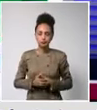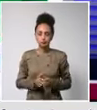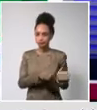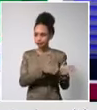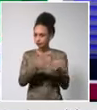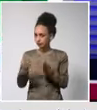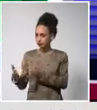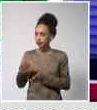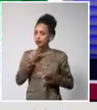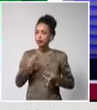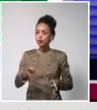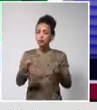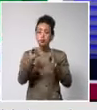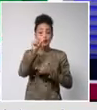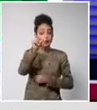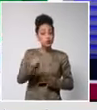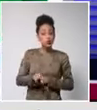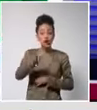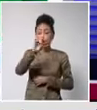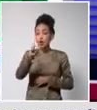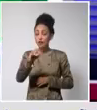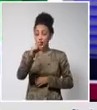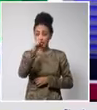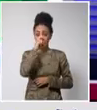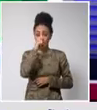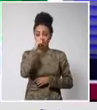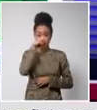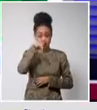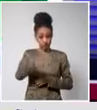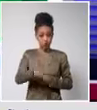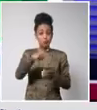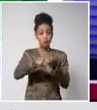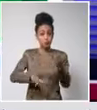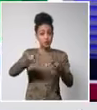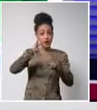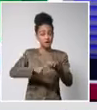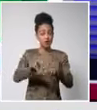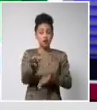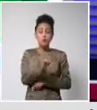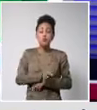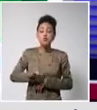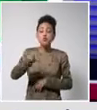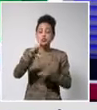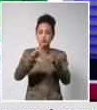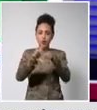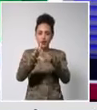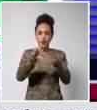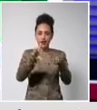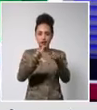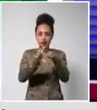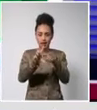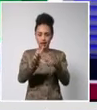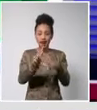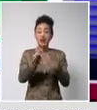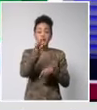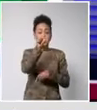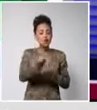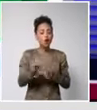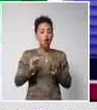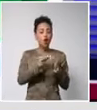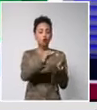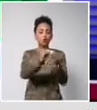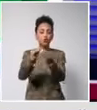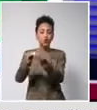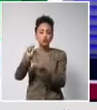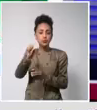de 90 años de edad, de aquí de la provincia de La Habana, del municipio de Regla, contacto de un caso positivo